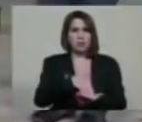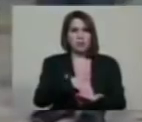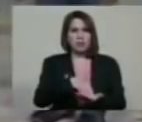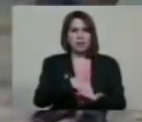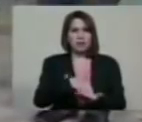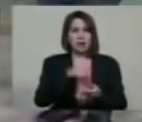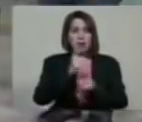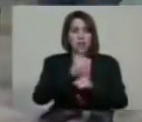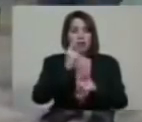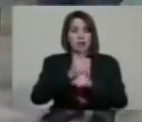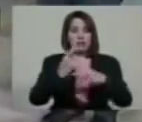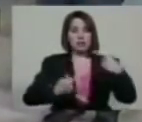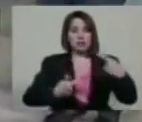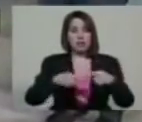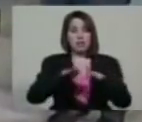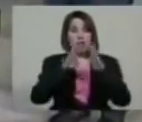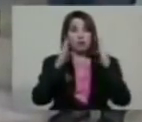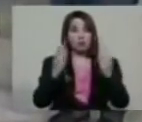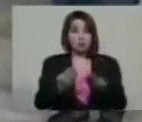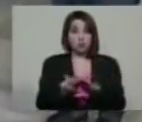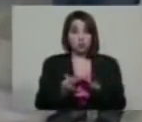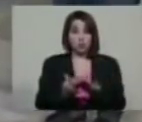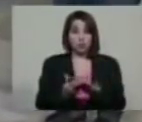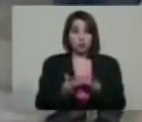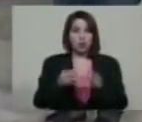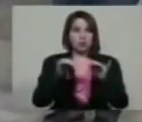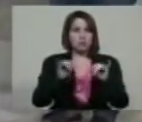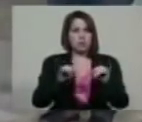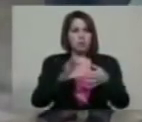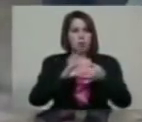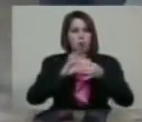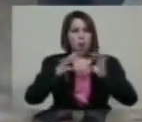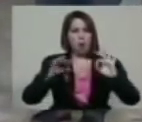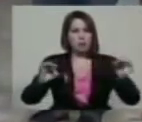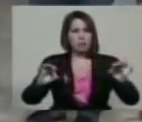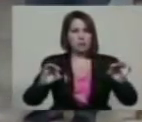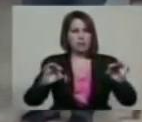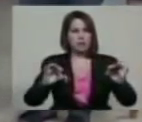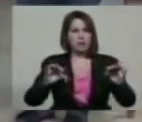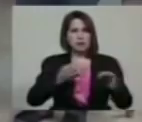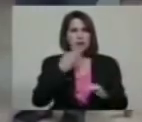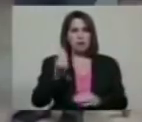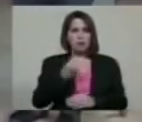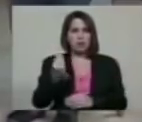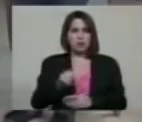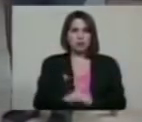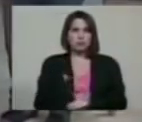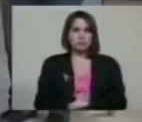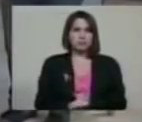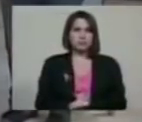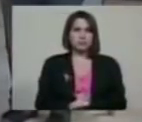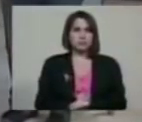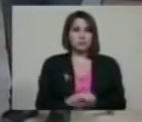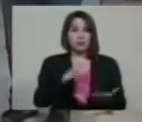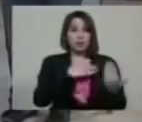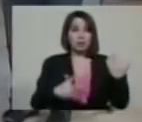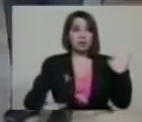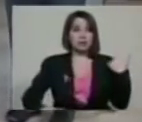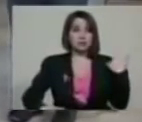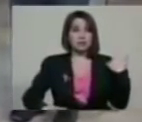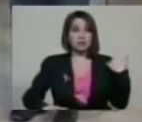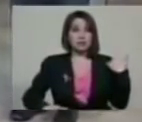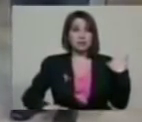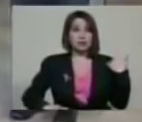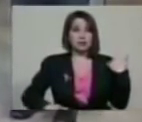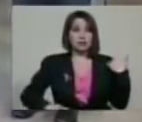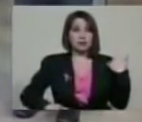atletas provenientes de todo el mundo en esta edición olímpica de la juventud. El jefe de Estado, como seguimos